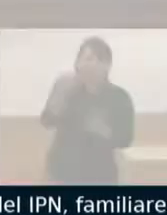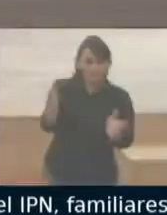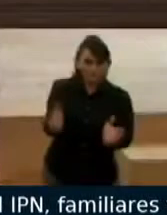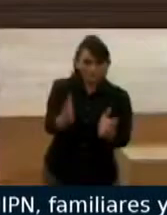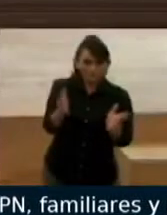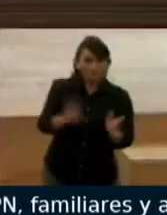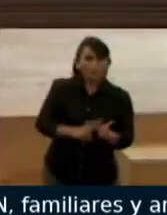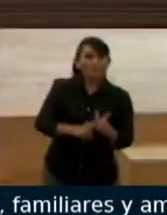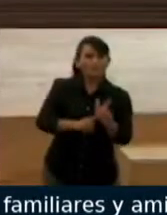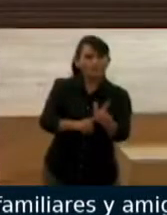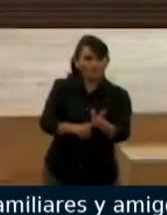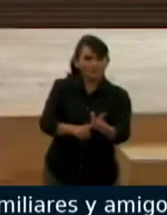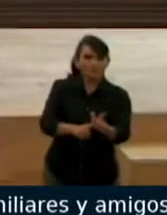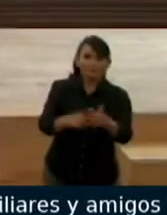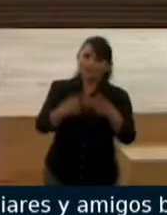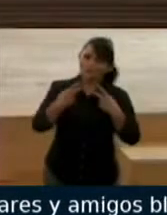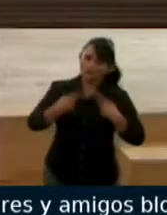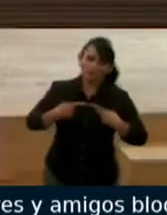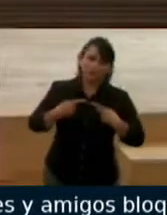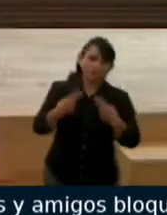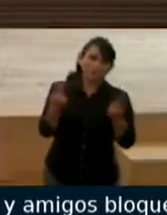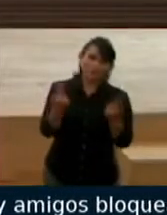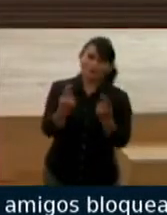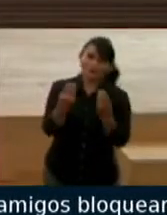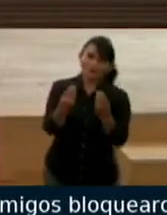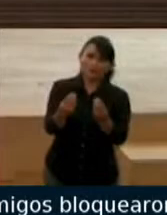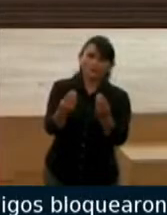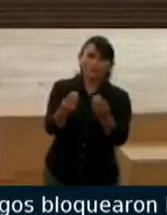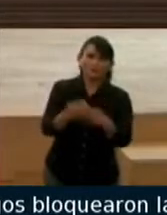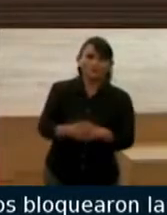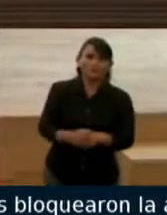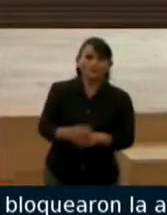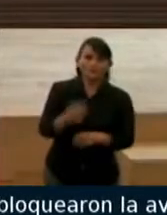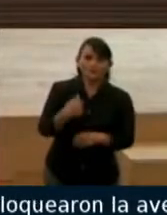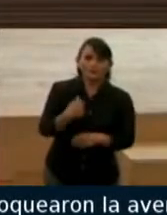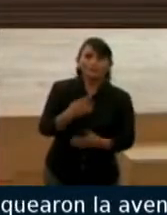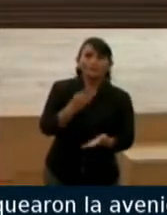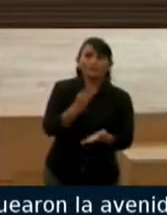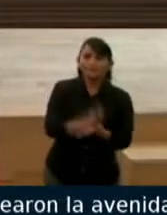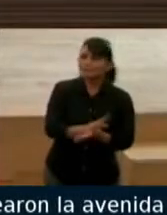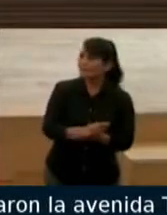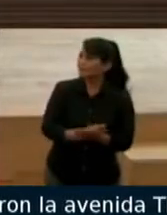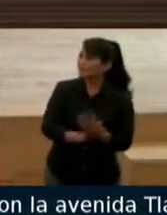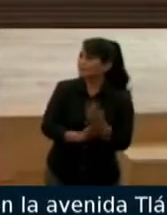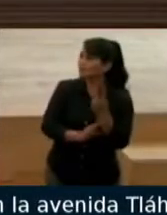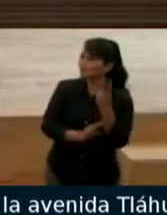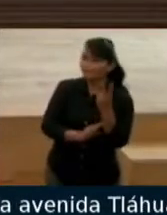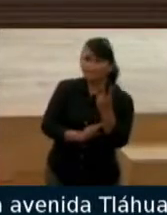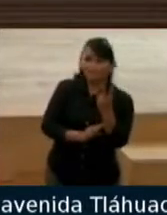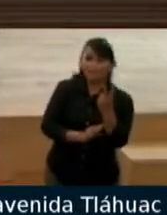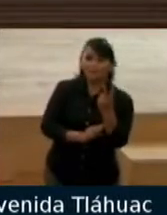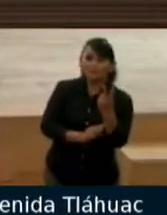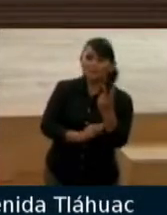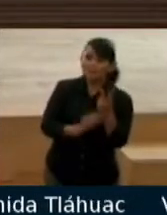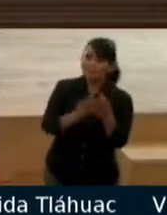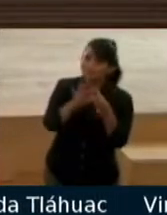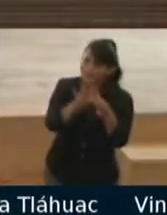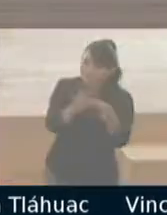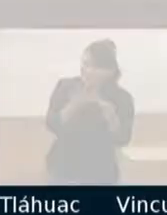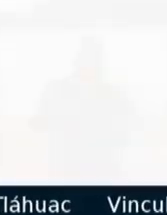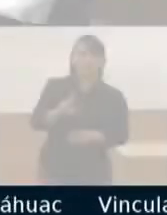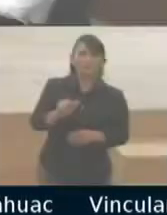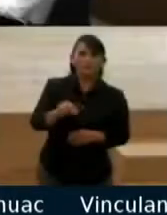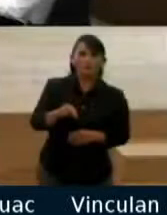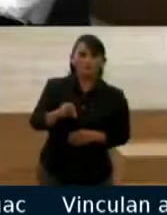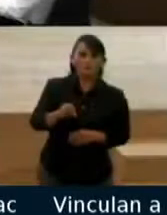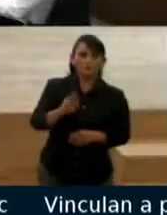bueno, ellos dicen no contaminen el esfuerzo que representa esta ley. Incluso el presidente de la Comisión de Desarrollo Urbano, Garfias